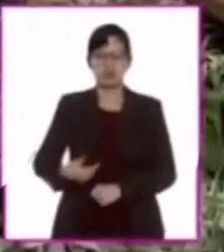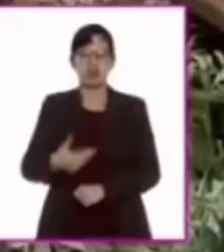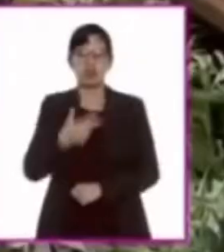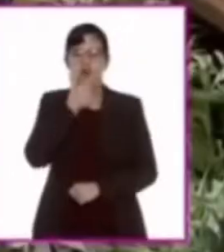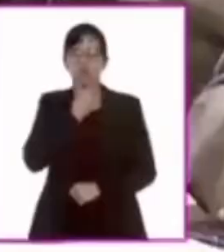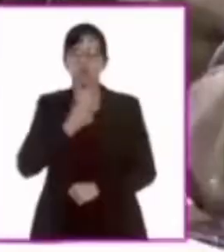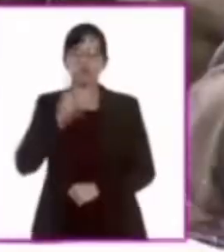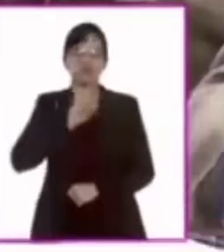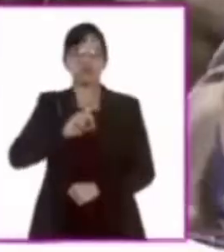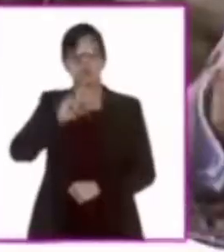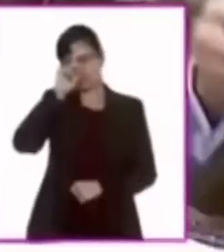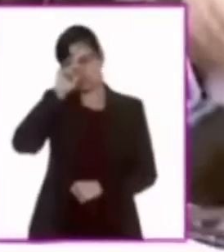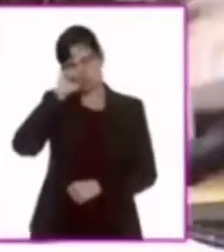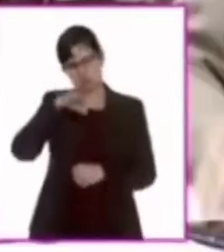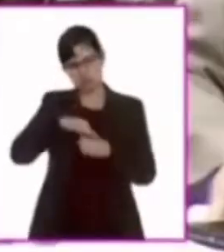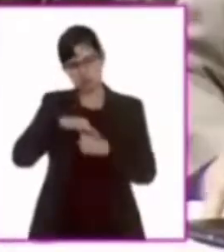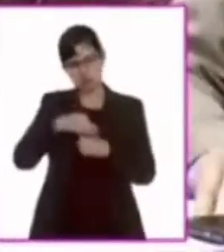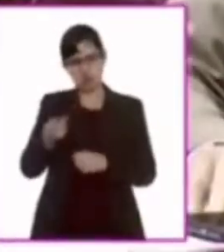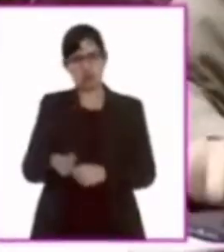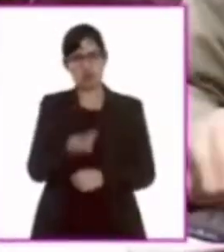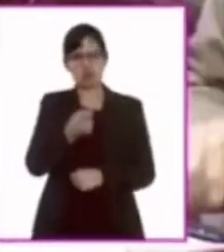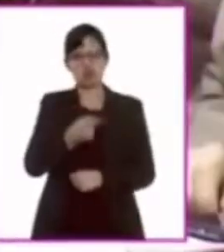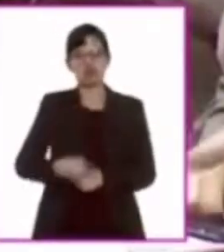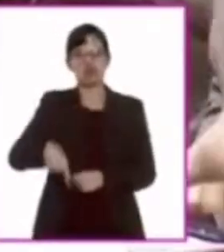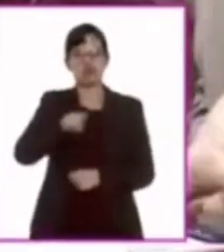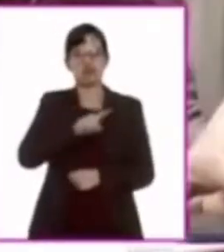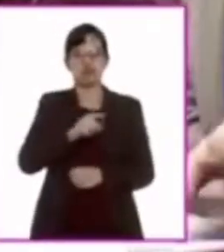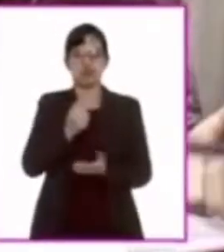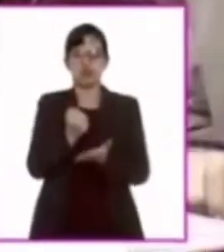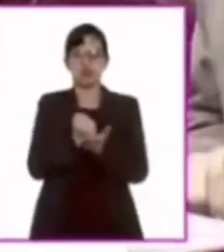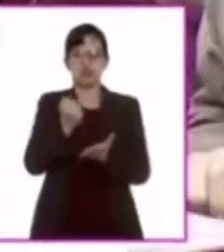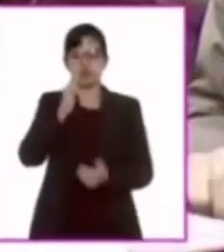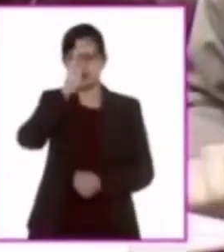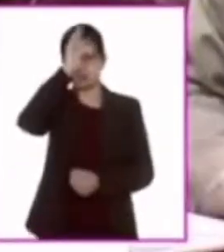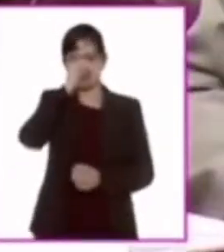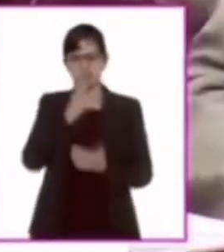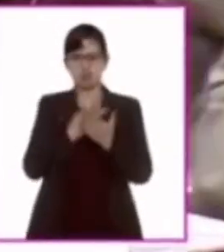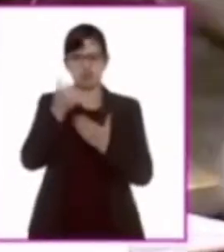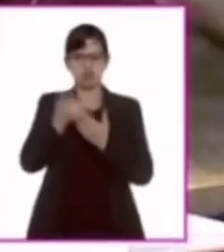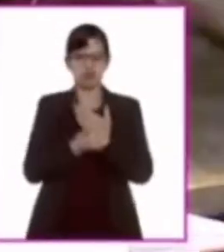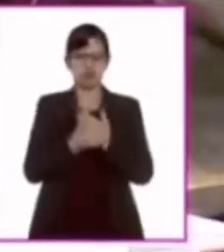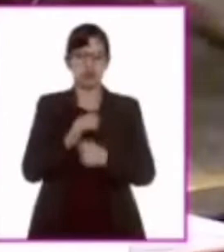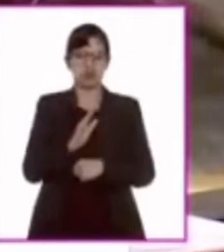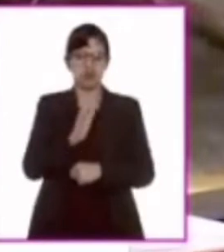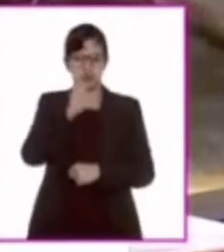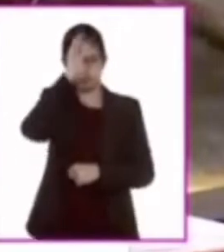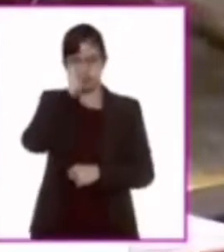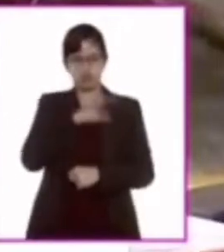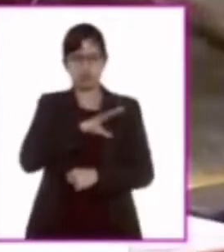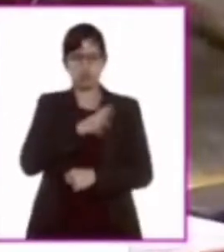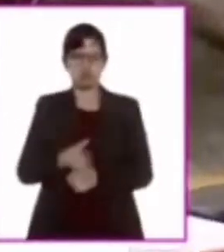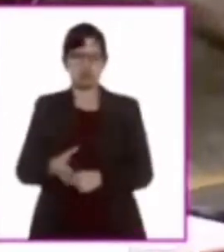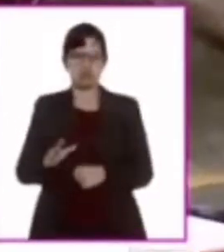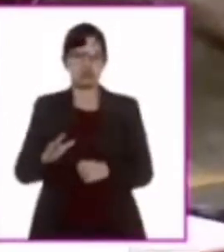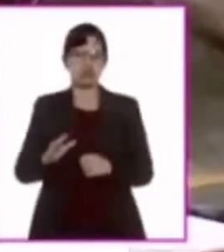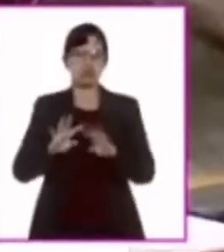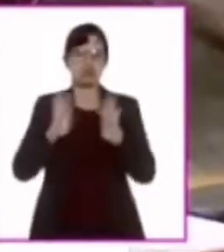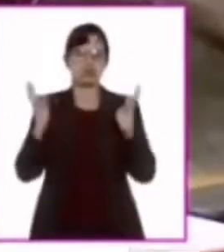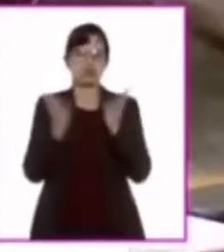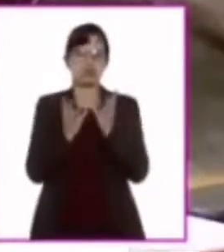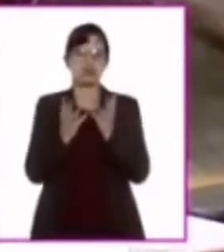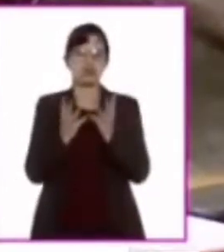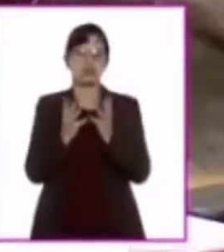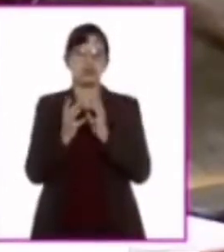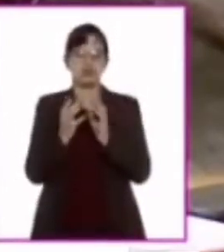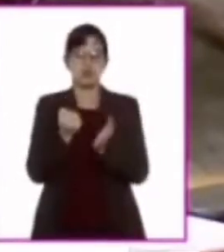consejeros electorales les consultó si se se aprueba en el proyecto de acuerdo al consejo general del instituto nacional electoral porque se aprueba la